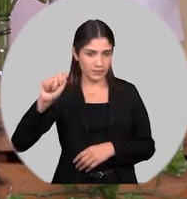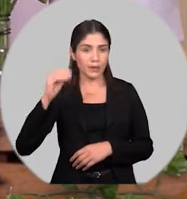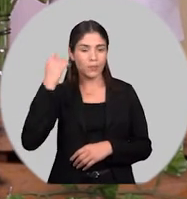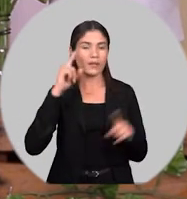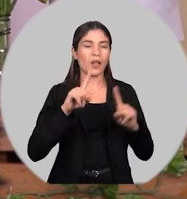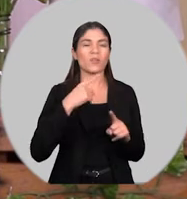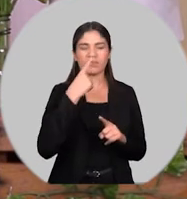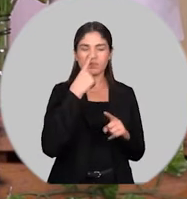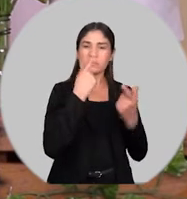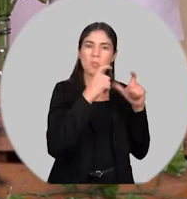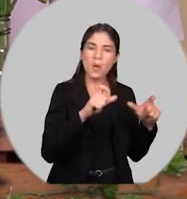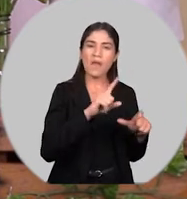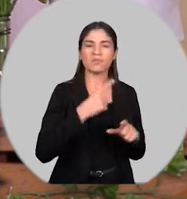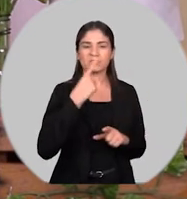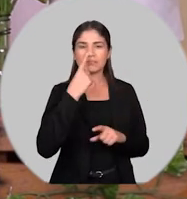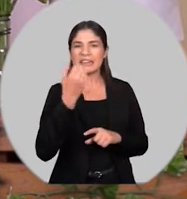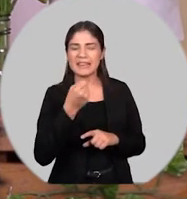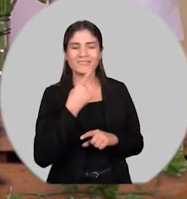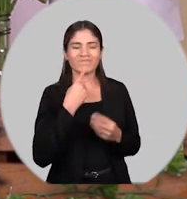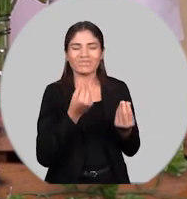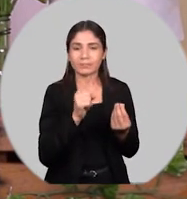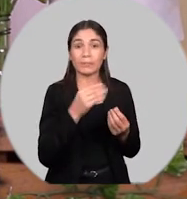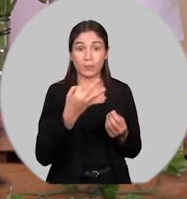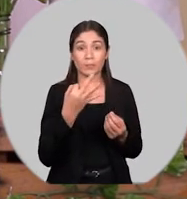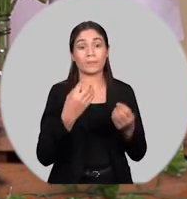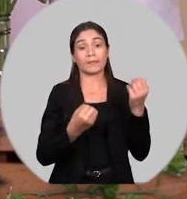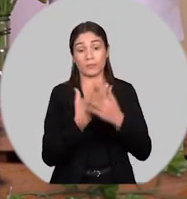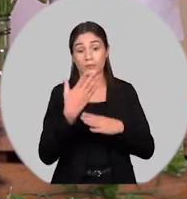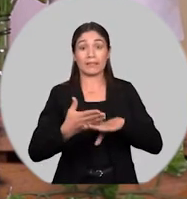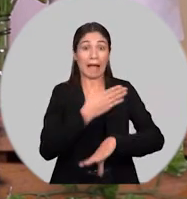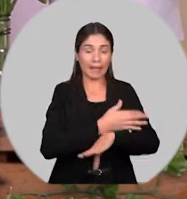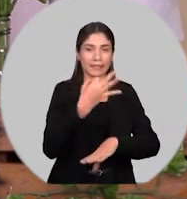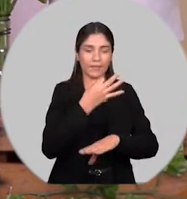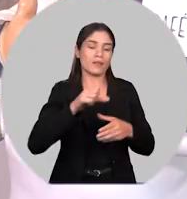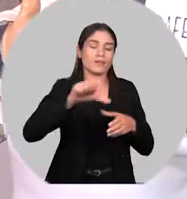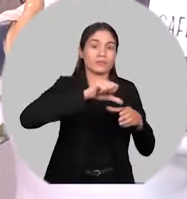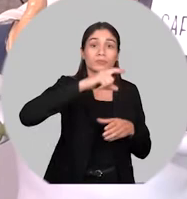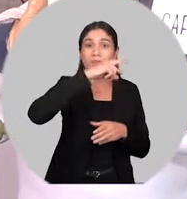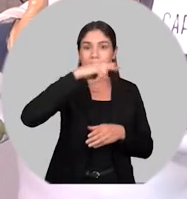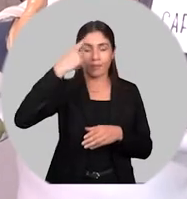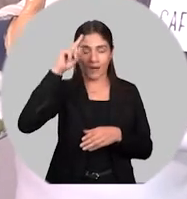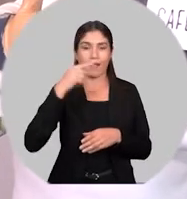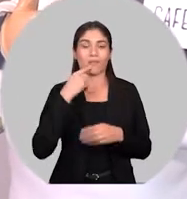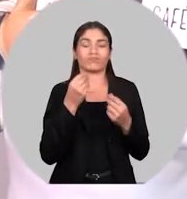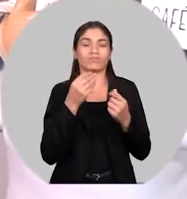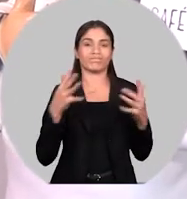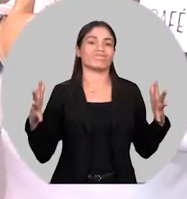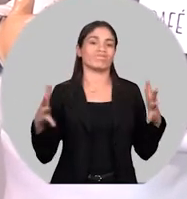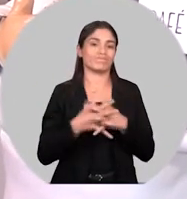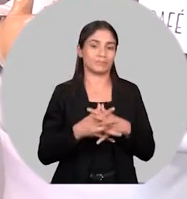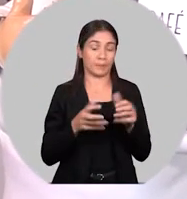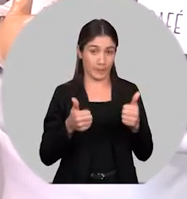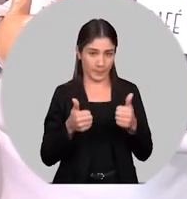nata, o a veces se siente así un sabor a huevo, ¿verdad? Entonces es muy importante eso. Y ahora no utilizamos vainilla porque ya le pusimos